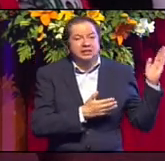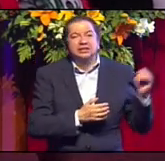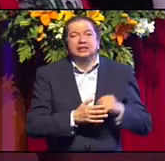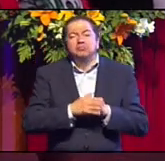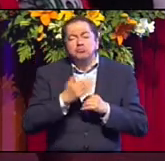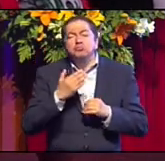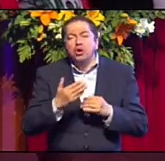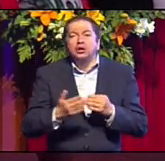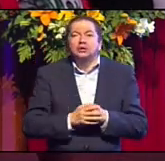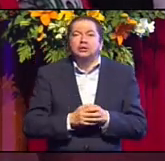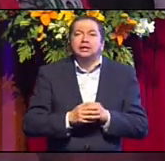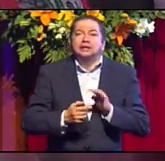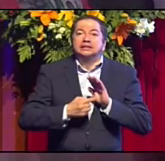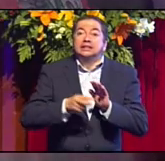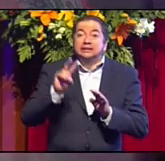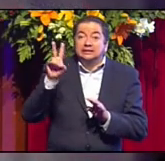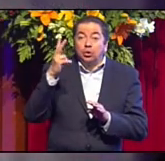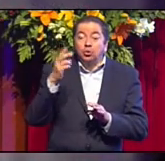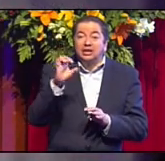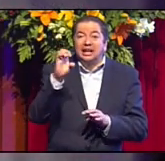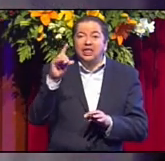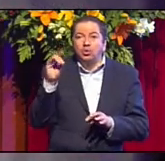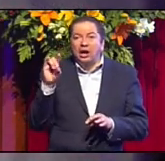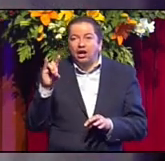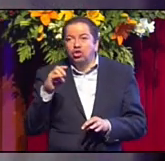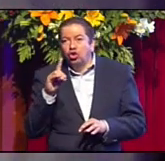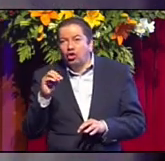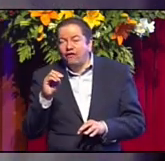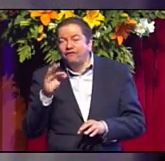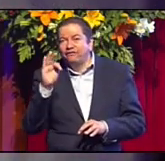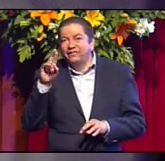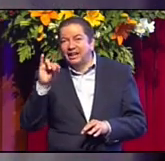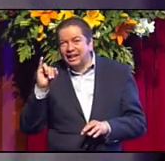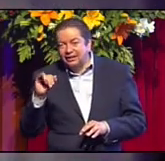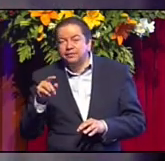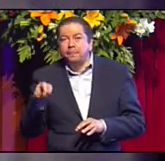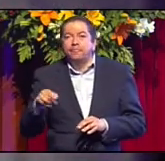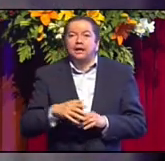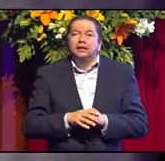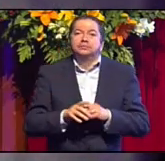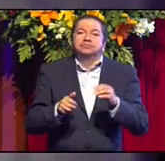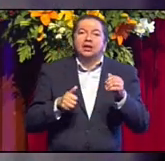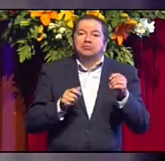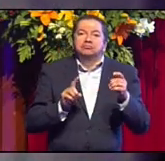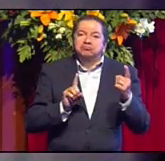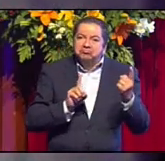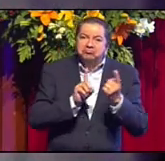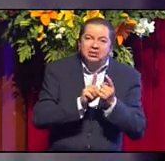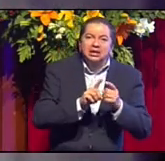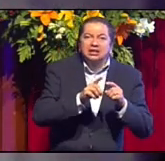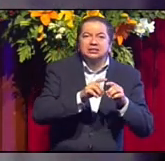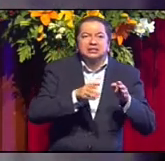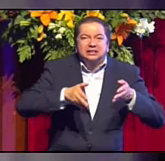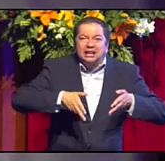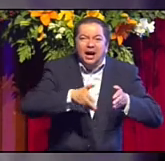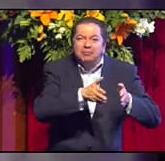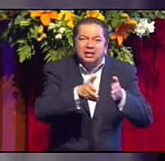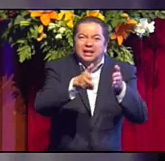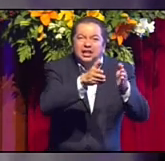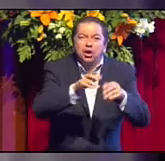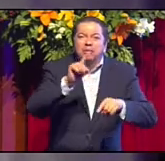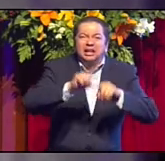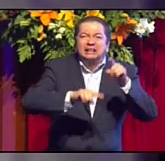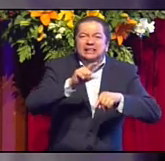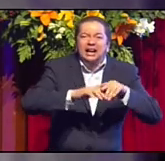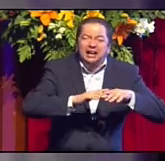época también, lo menciono por segunda vez, Eduardo Frei Montalva, un asentamiento que se creó ahí, caminos de tierra. Bueno, hoy día ya tenemos